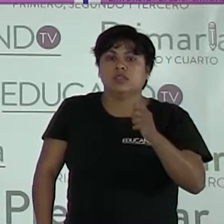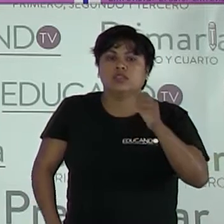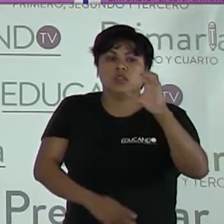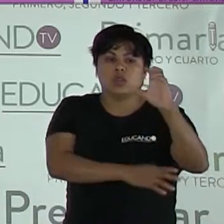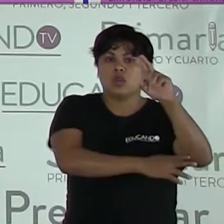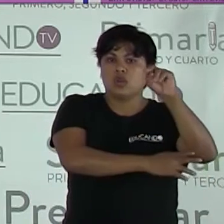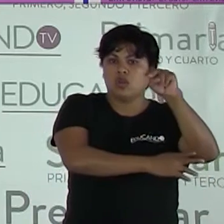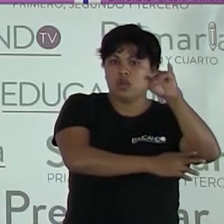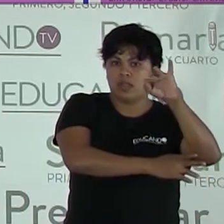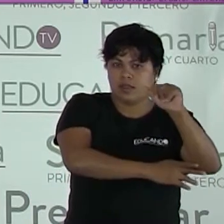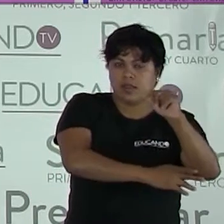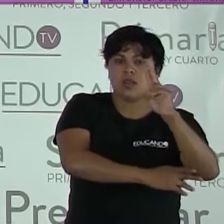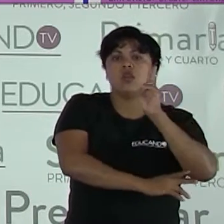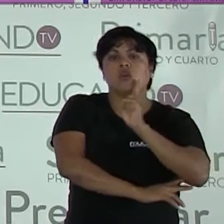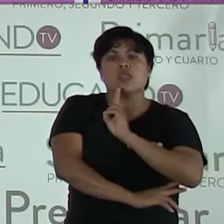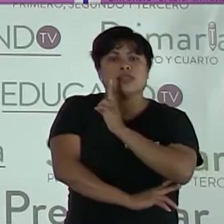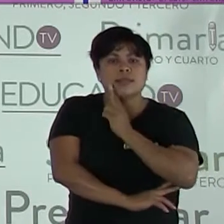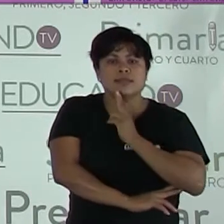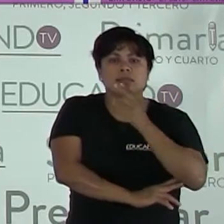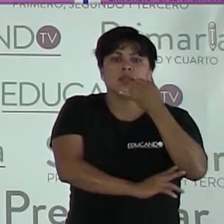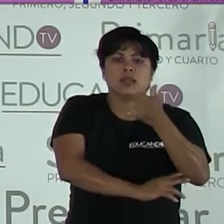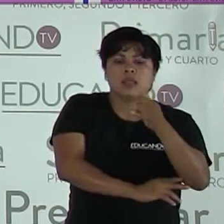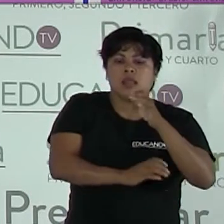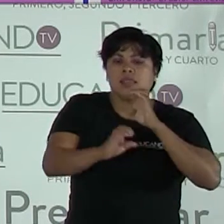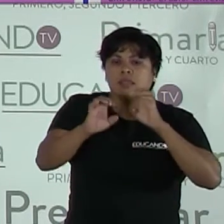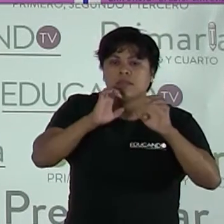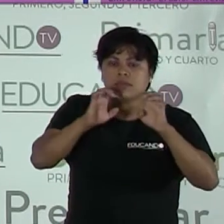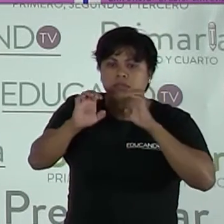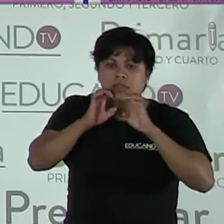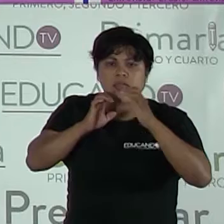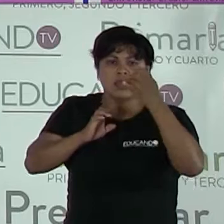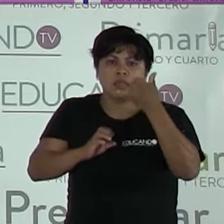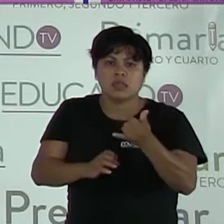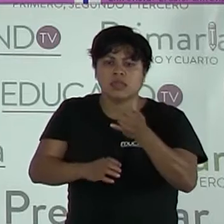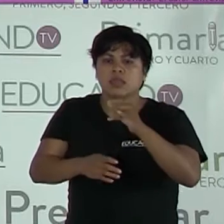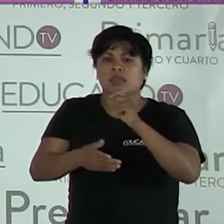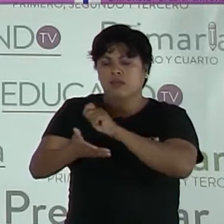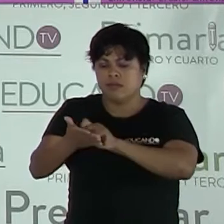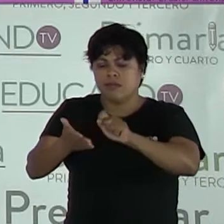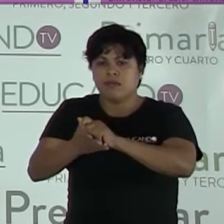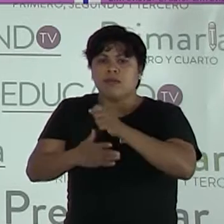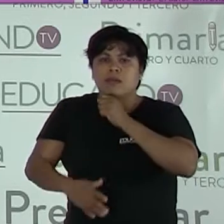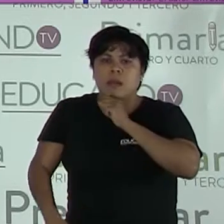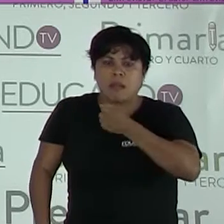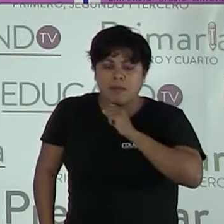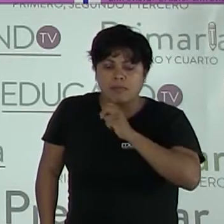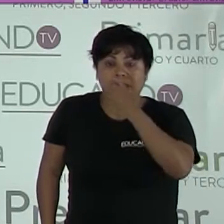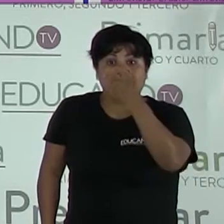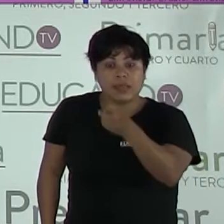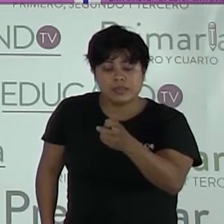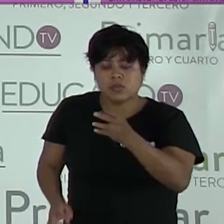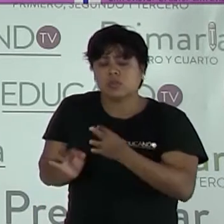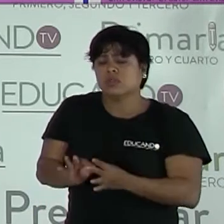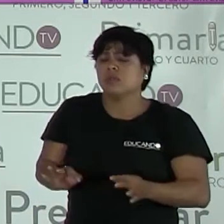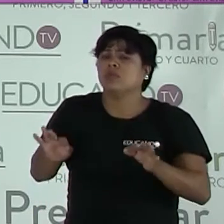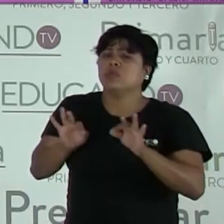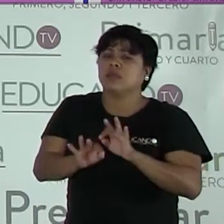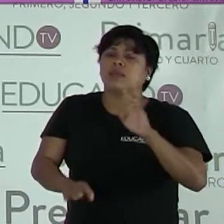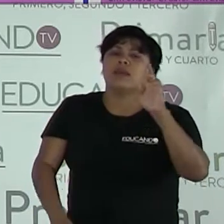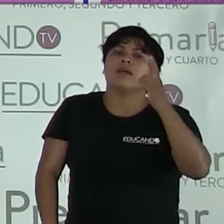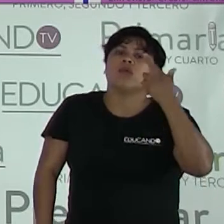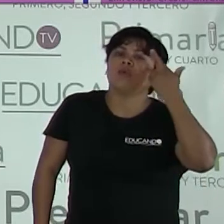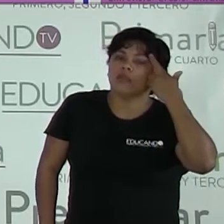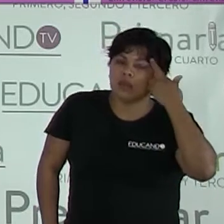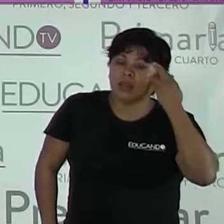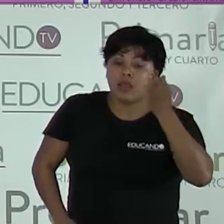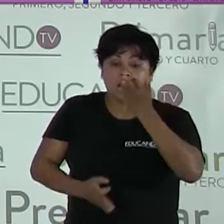la crónica, la noticia, la entrevista y el reportaje. Es importante